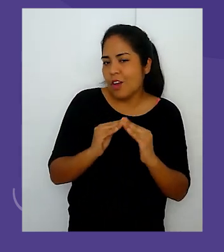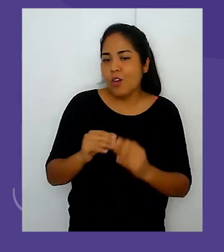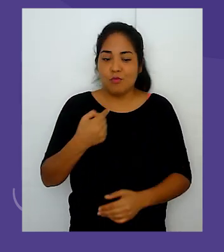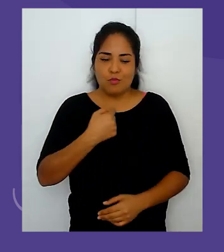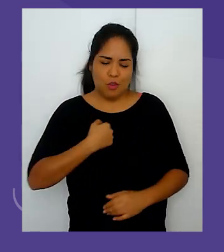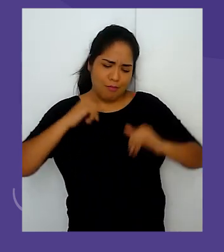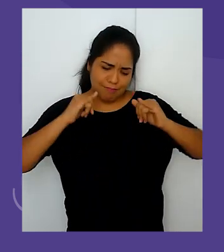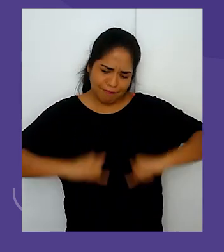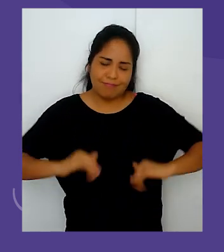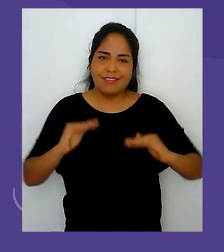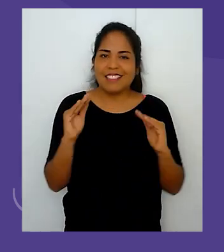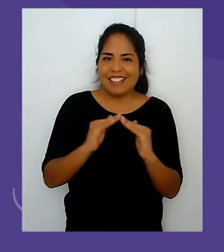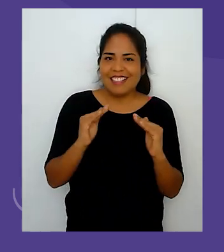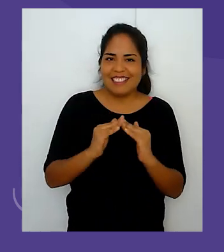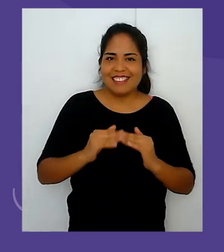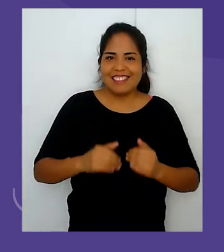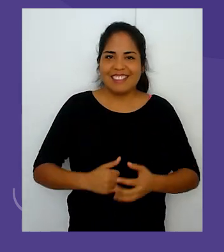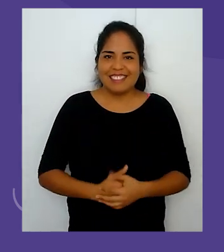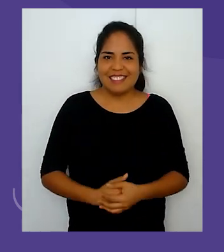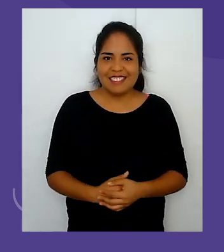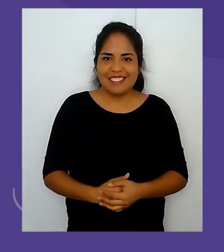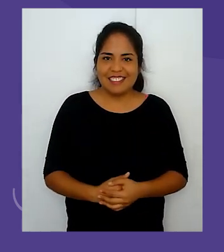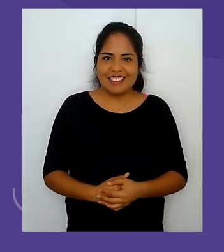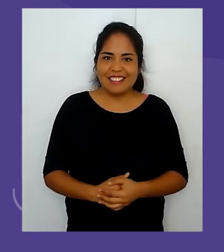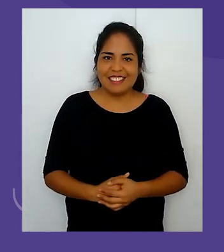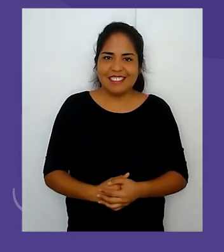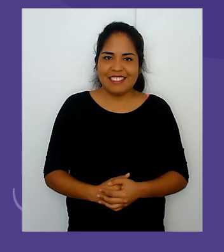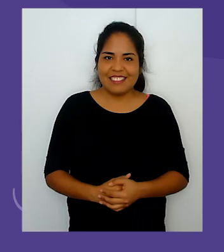hashtag En casa yo y yo me quedo en casa.